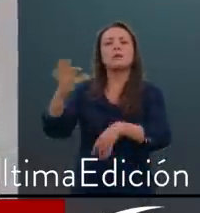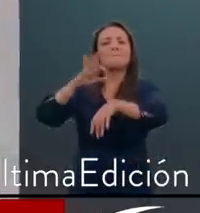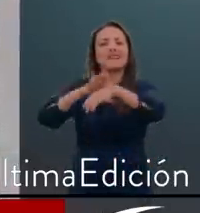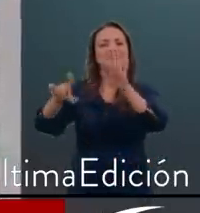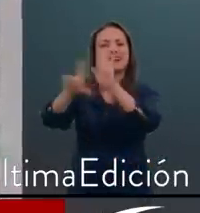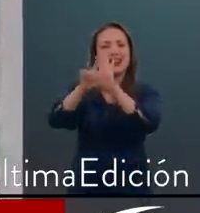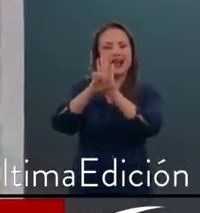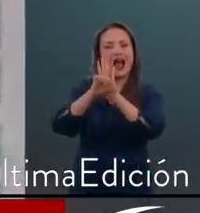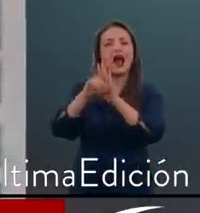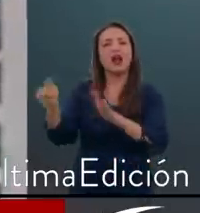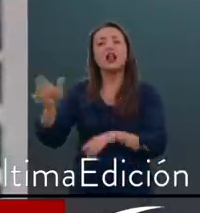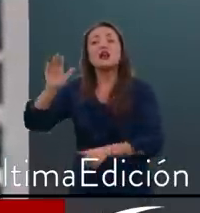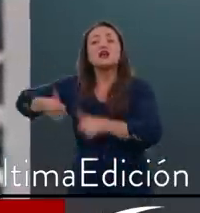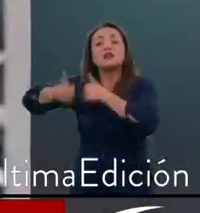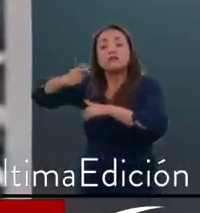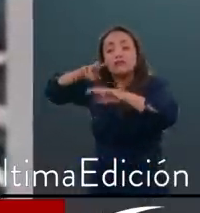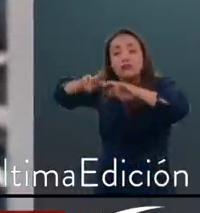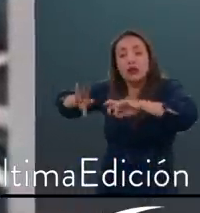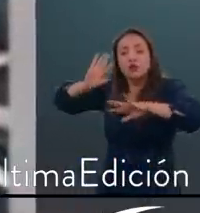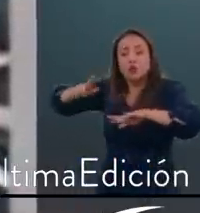las autoridades investigan los móviles del crimen